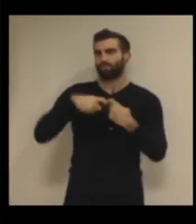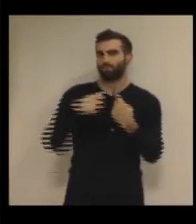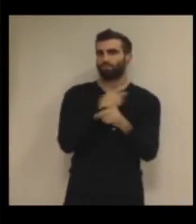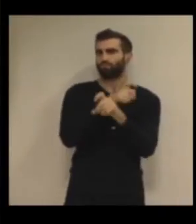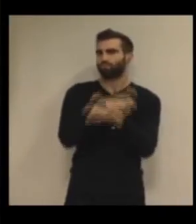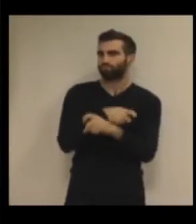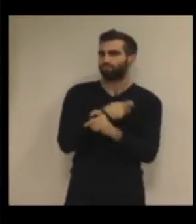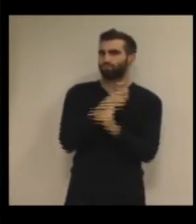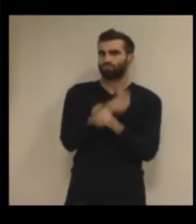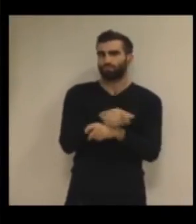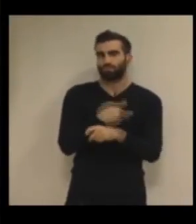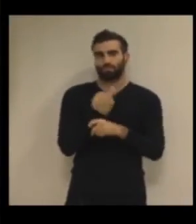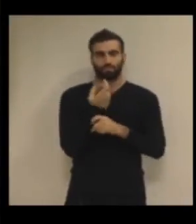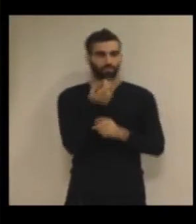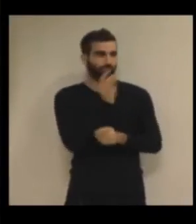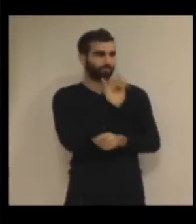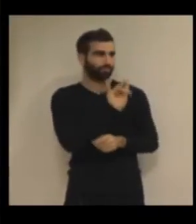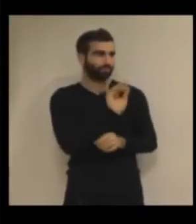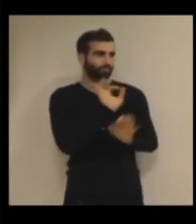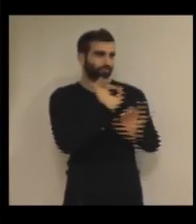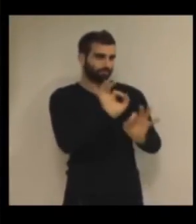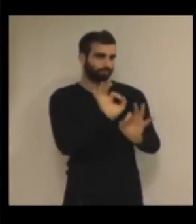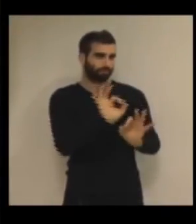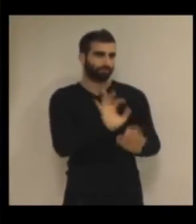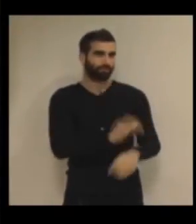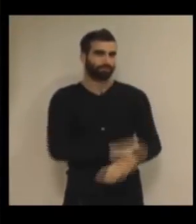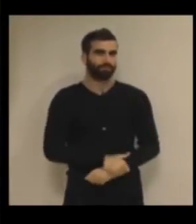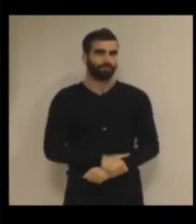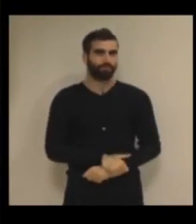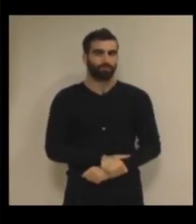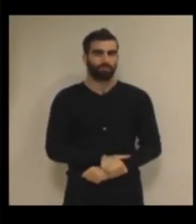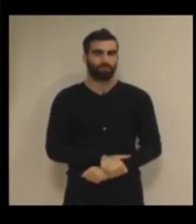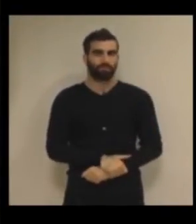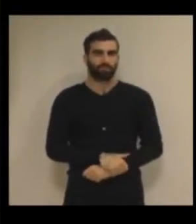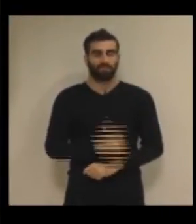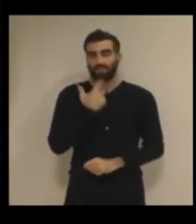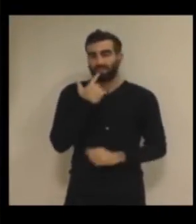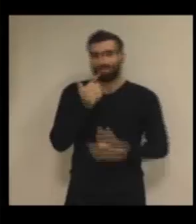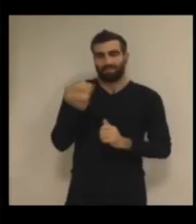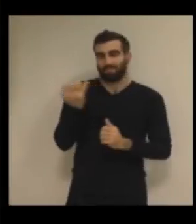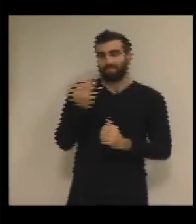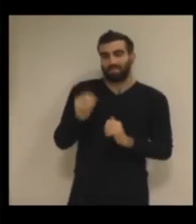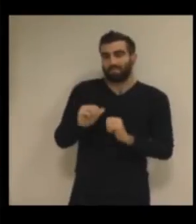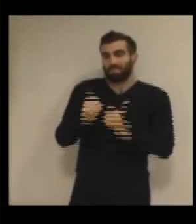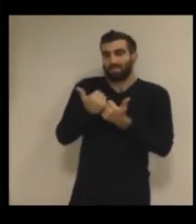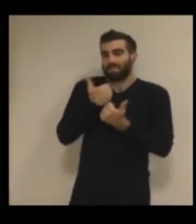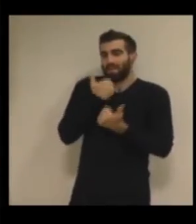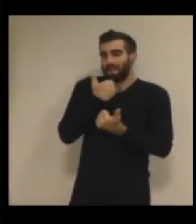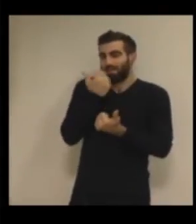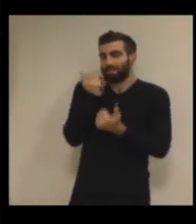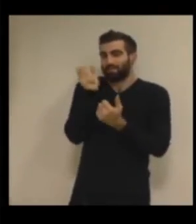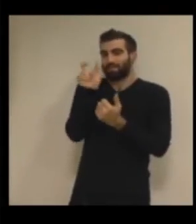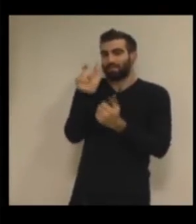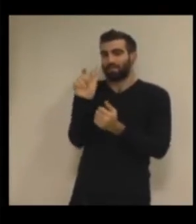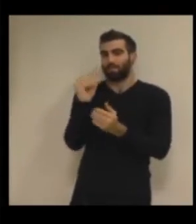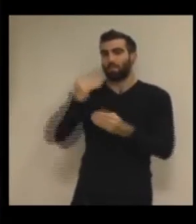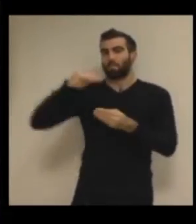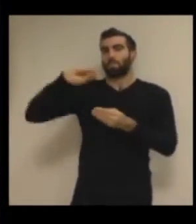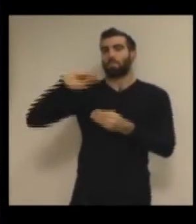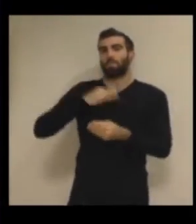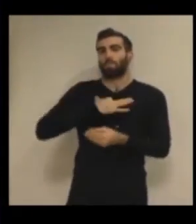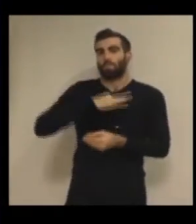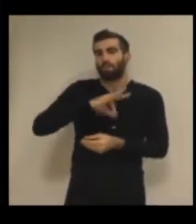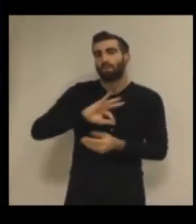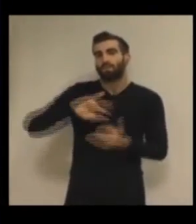¿no? Por supuesto, pero hay que empezar siempre por de alguna forma. Los proyectos y las iniciativas,